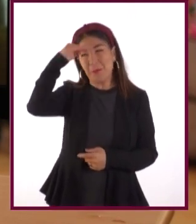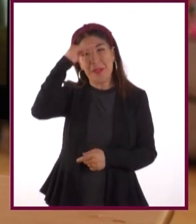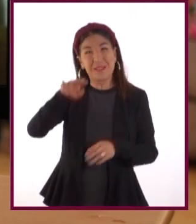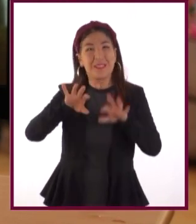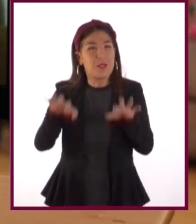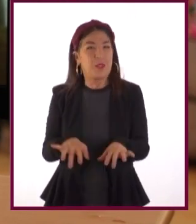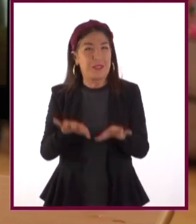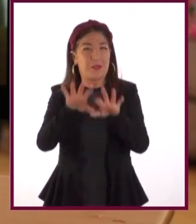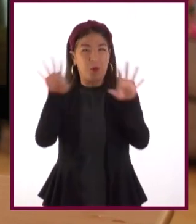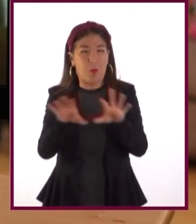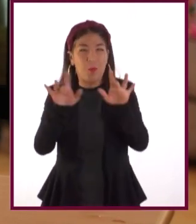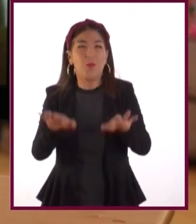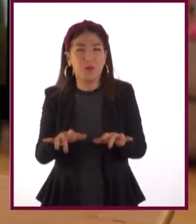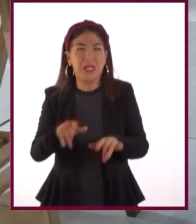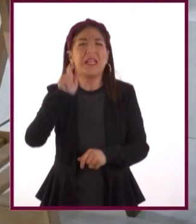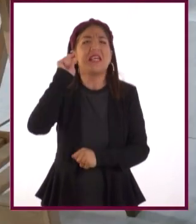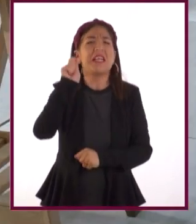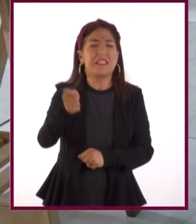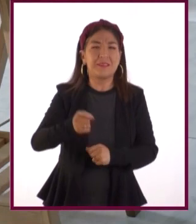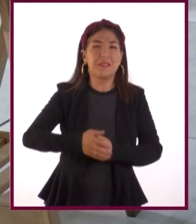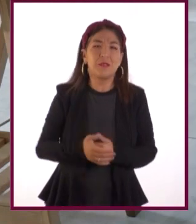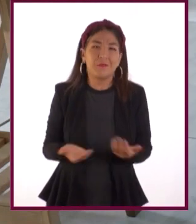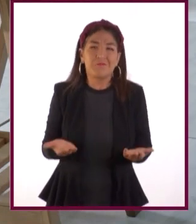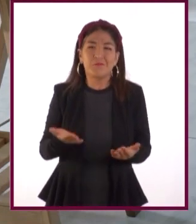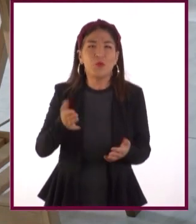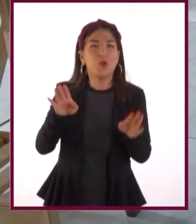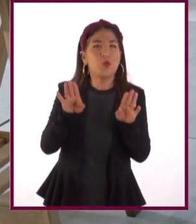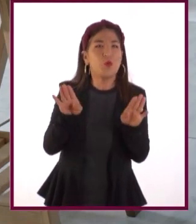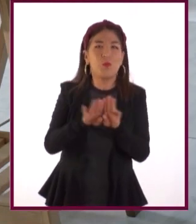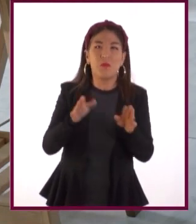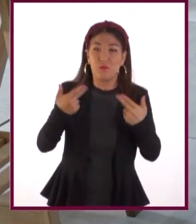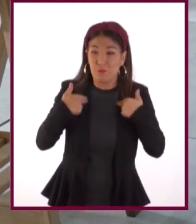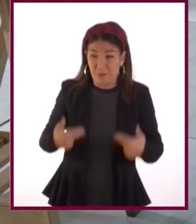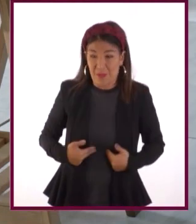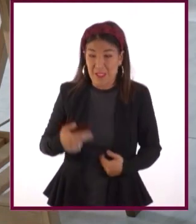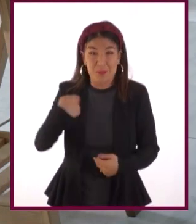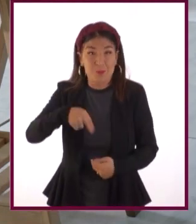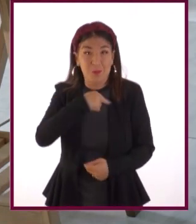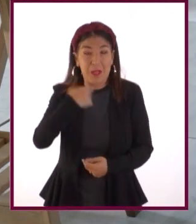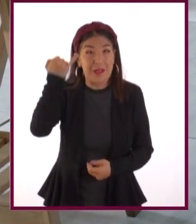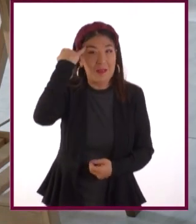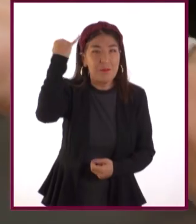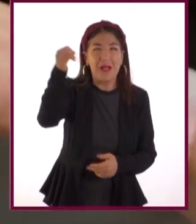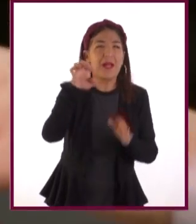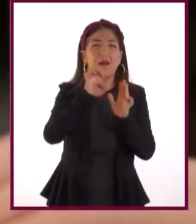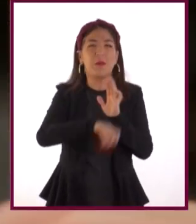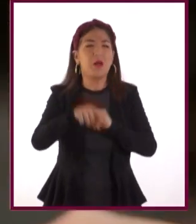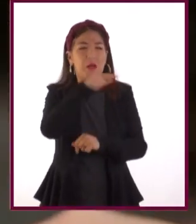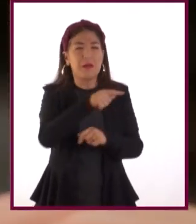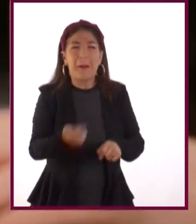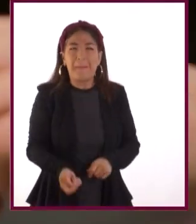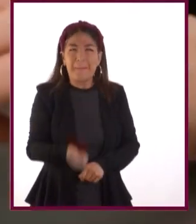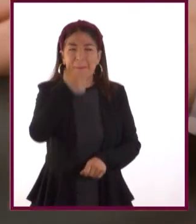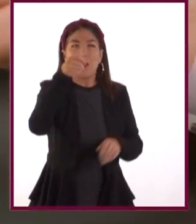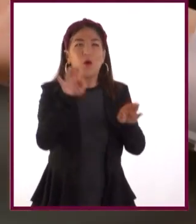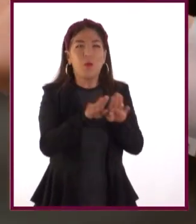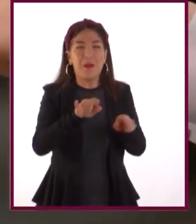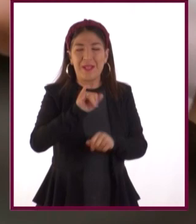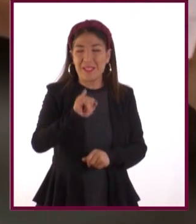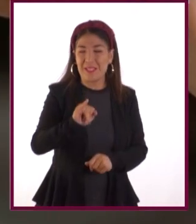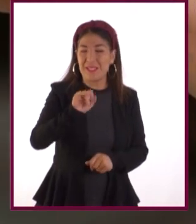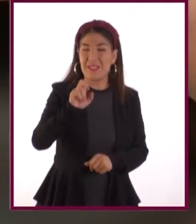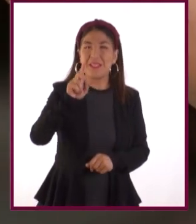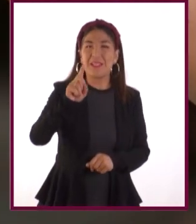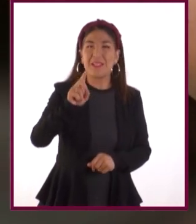ciencias computacionales pues también está como en los límites de nuestra imaginación. No sé, cuando Deep Blue, esta